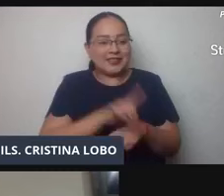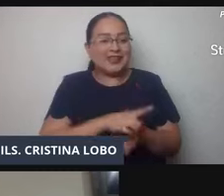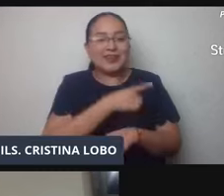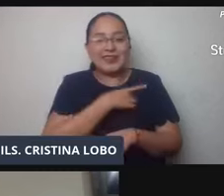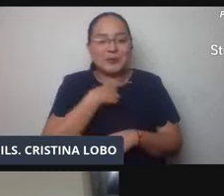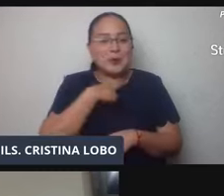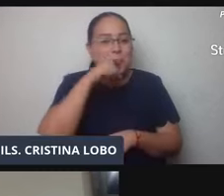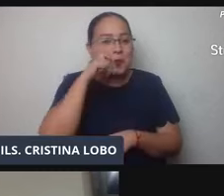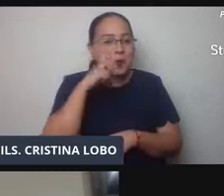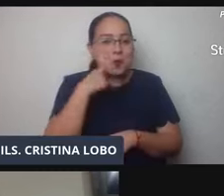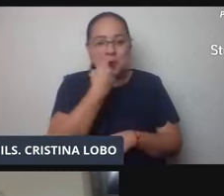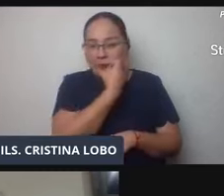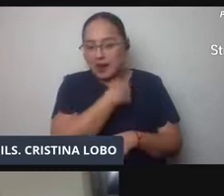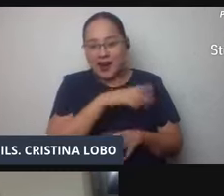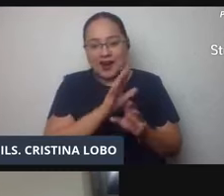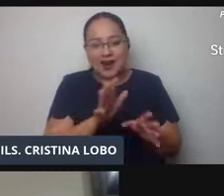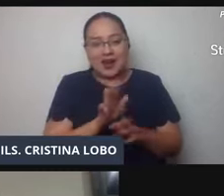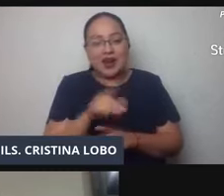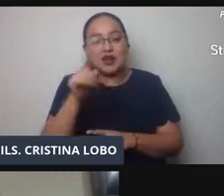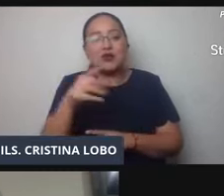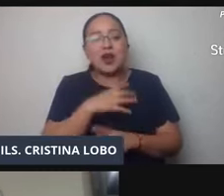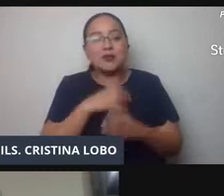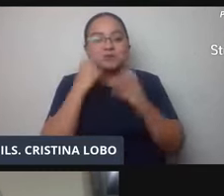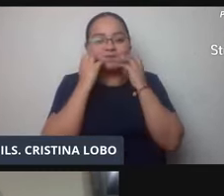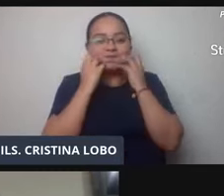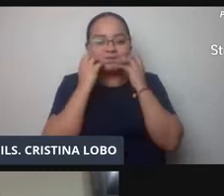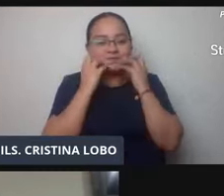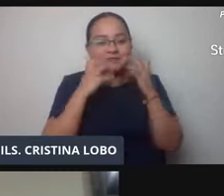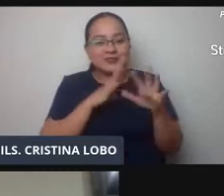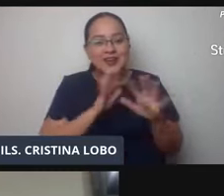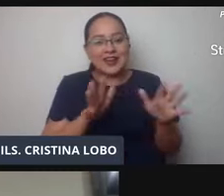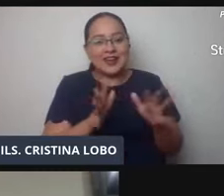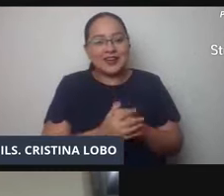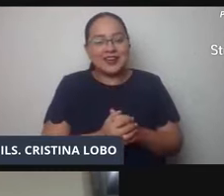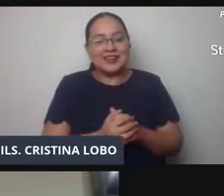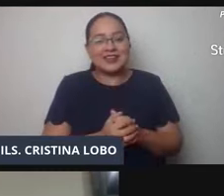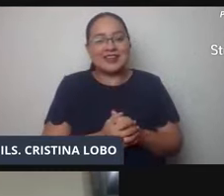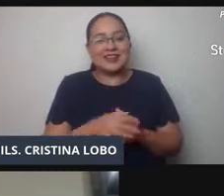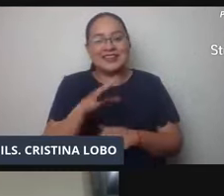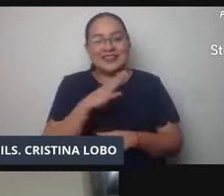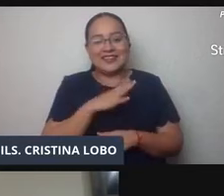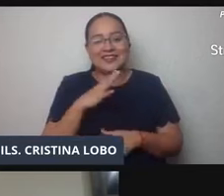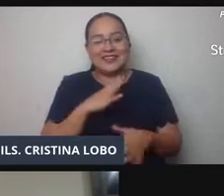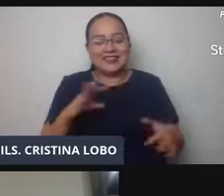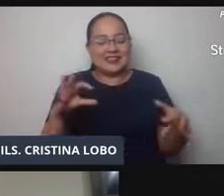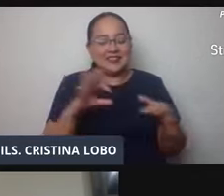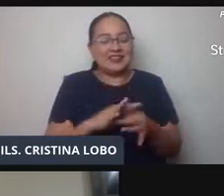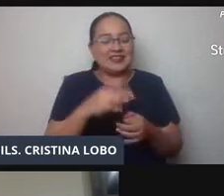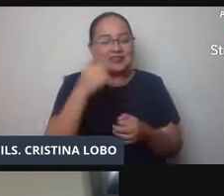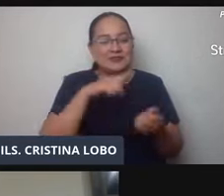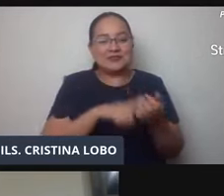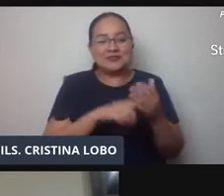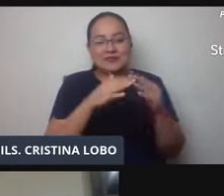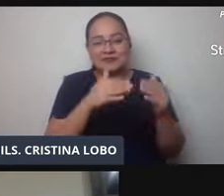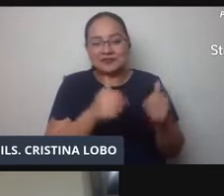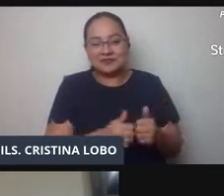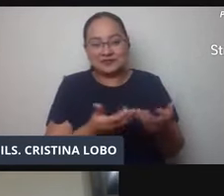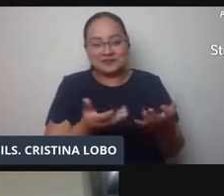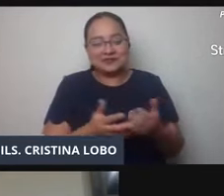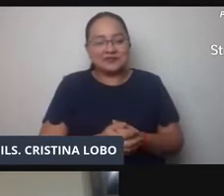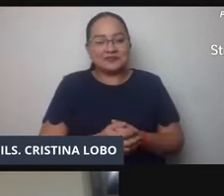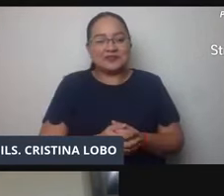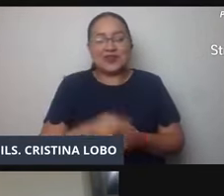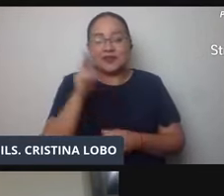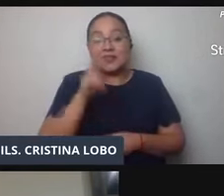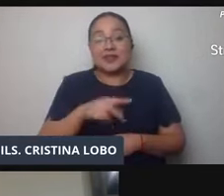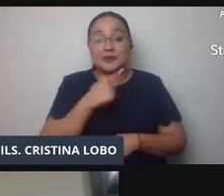Mira, tú también ya traes barba nueva y toda la cosa. Tú traes super look, hermano, padrísimo. Pues, de verdad, un